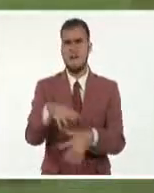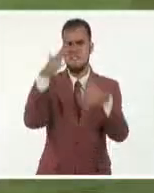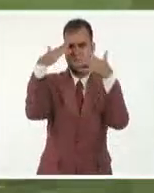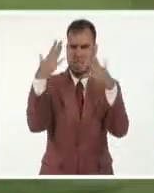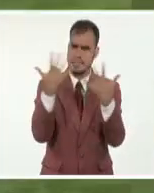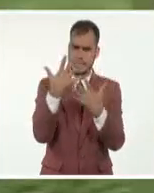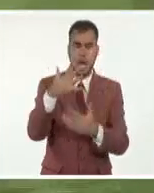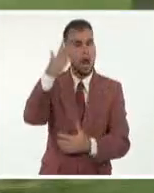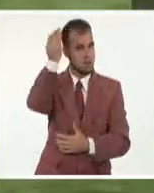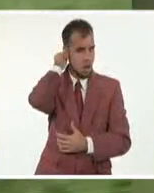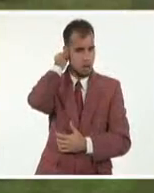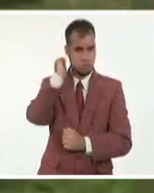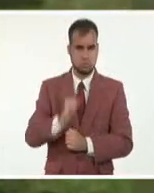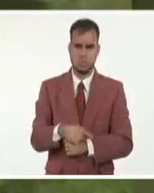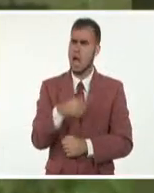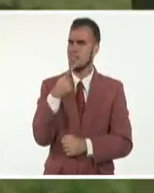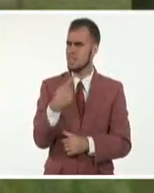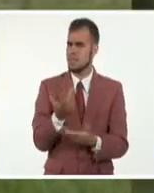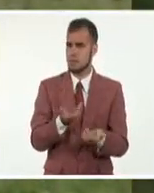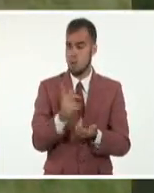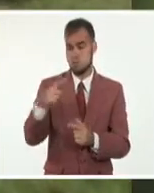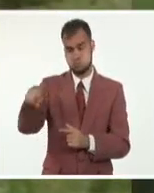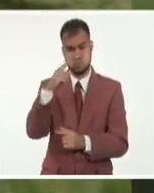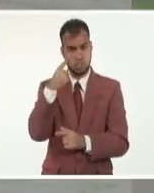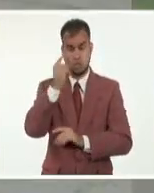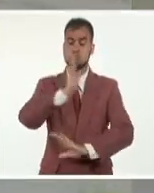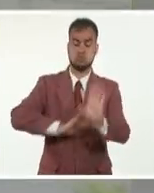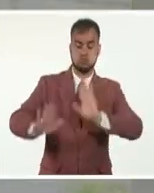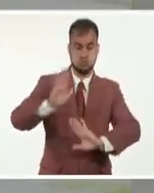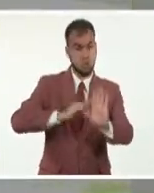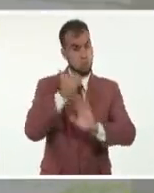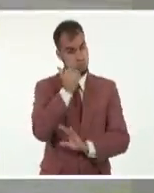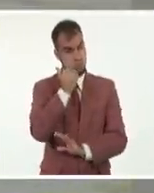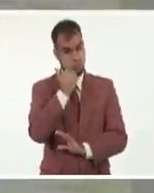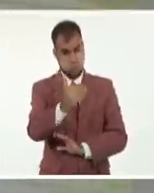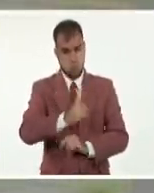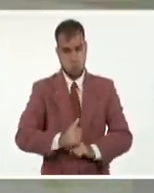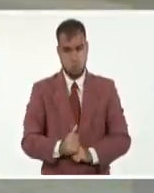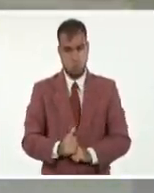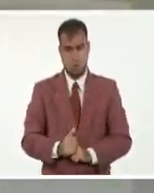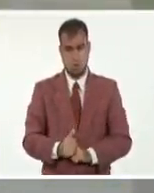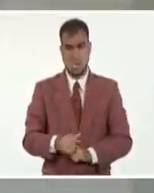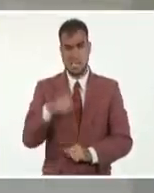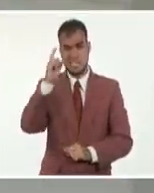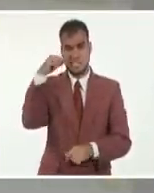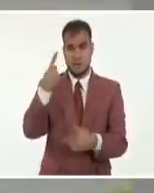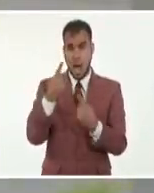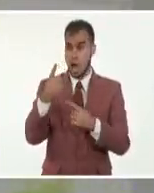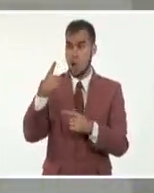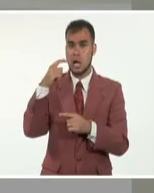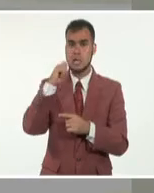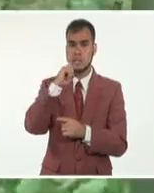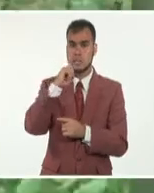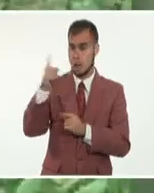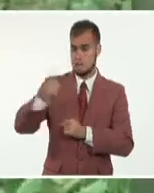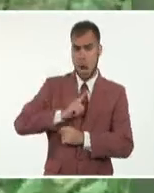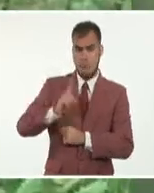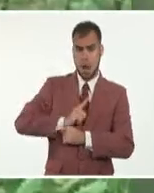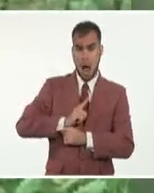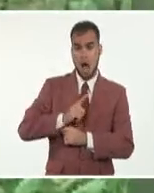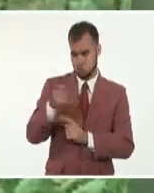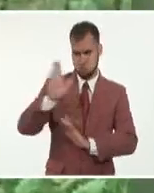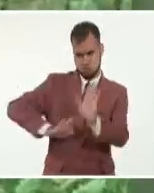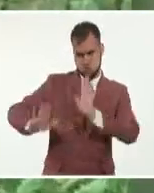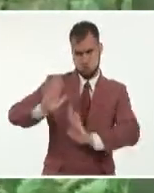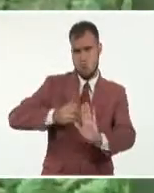mensaje a sus integrantes por el potencial defensivo alcanzado, el enfrentamiento a las agresiones y provocaciones del enemigo, el